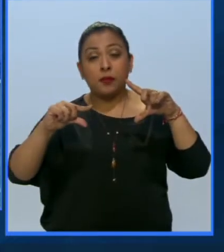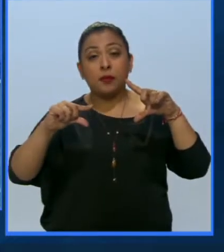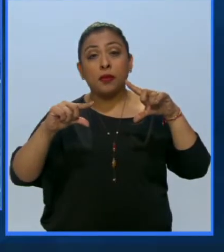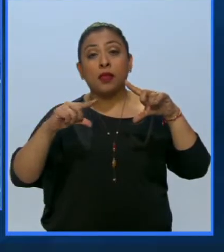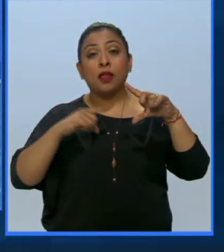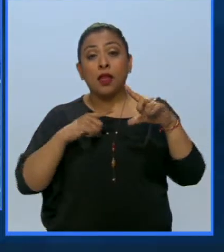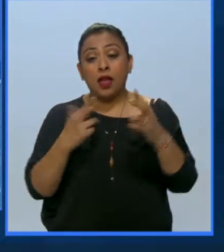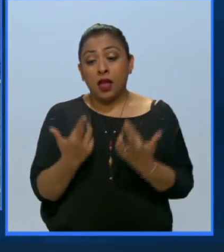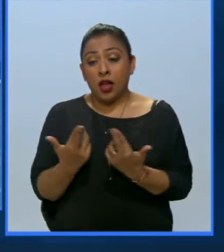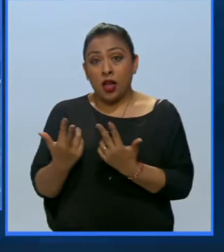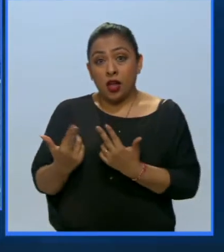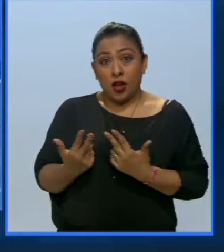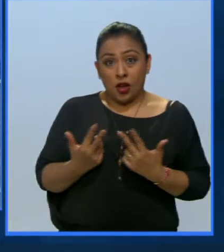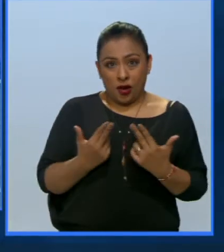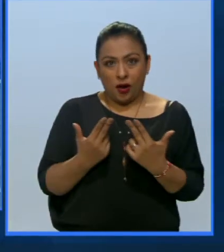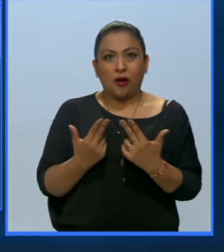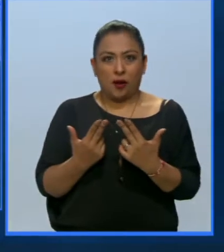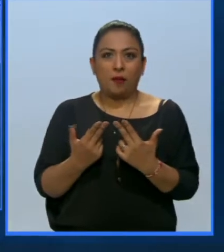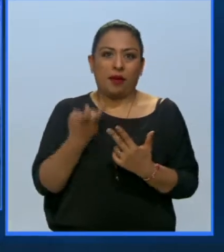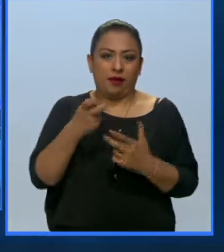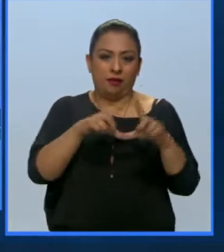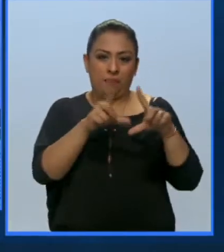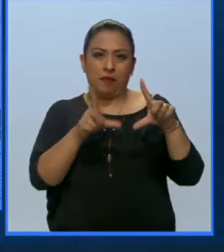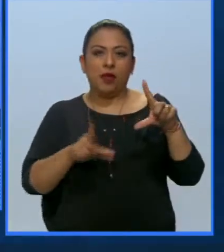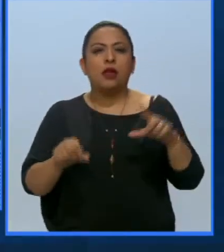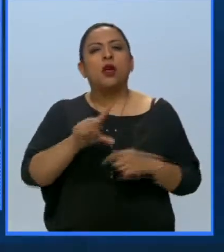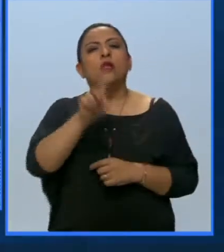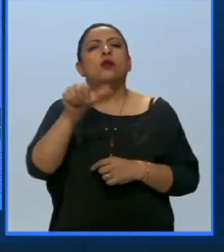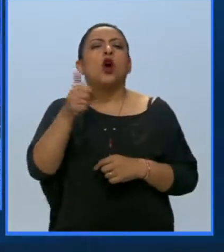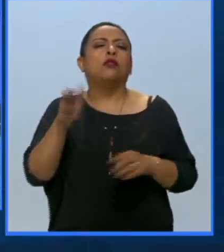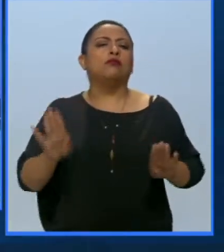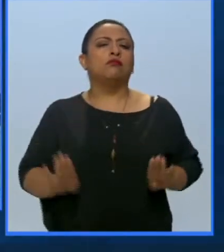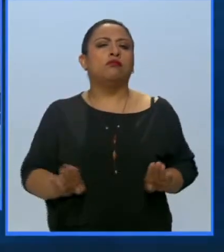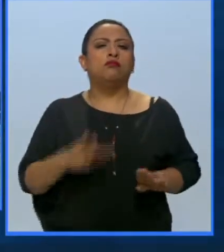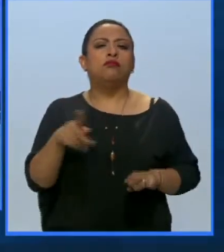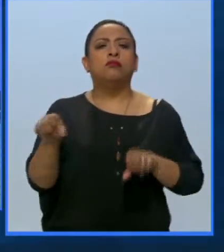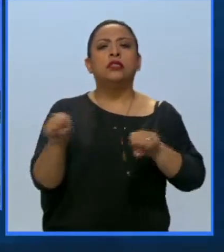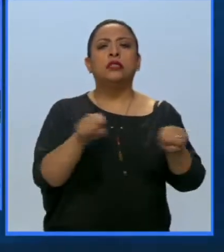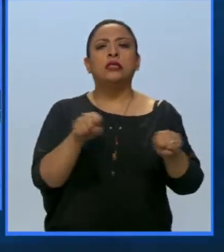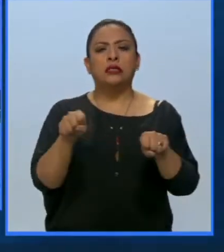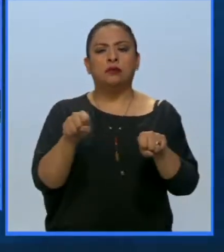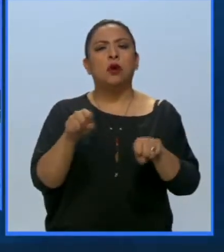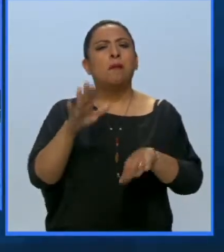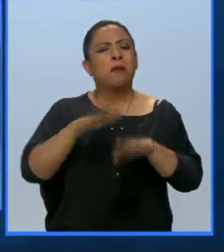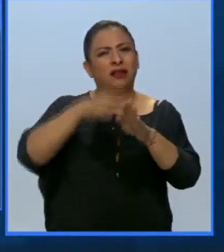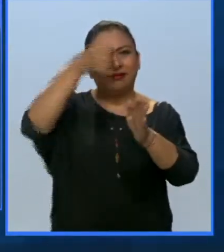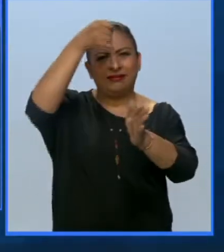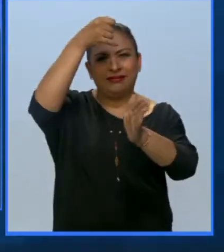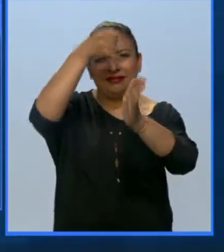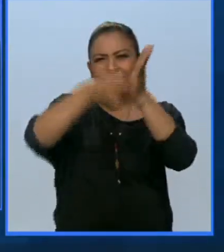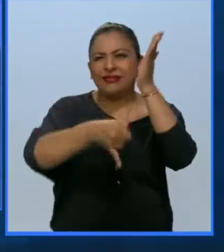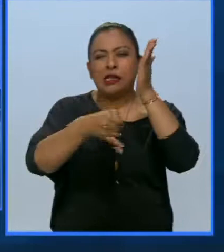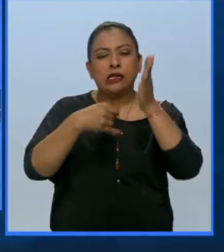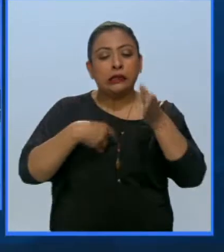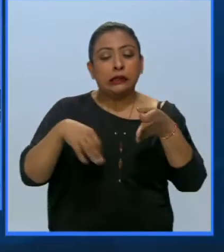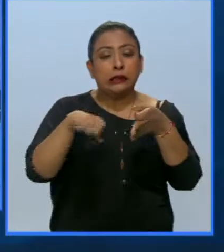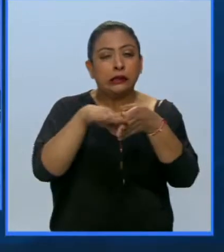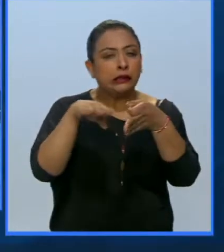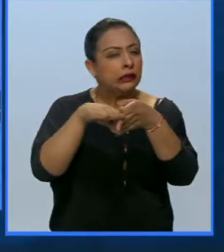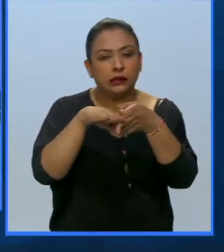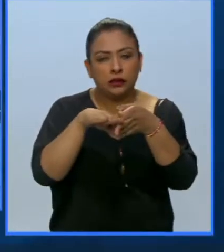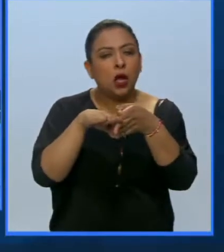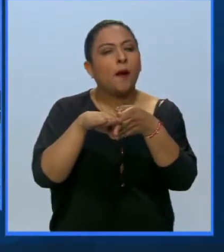rompen la mayor parte de los sismos que ocurren en México. Luego hay otro tipo de sismos que son más profundos, menos frecuentes, pero que